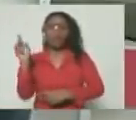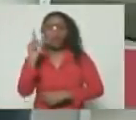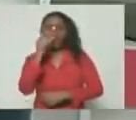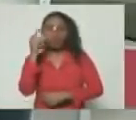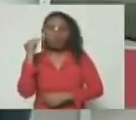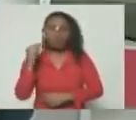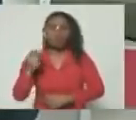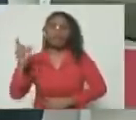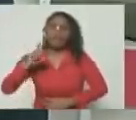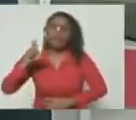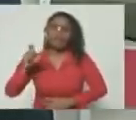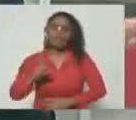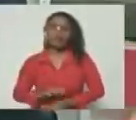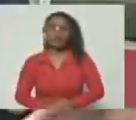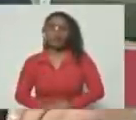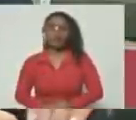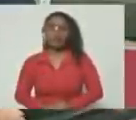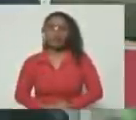se lo merecen.